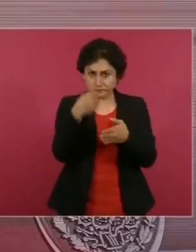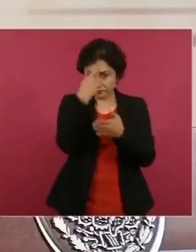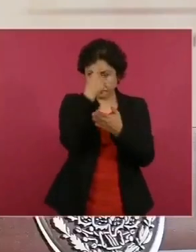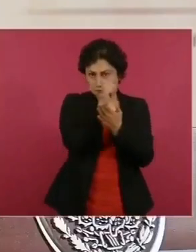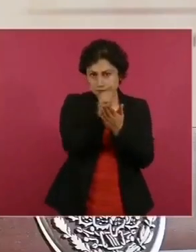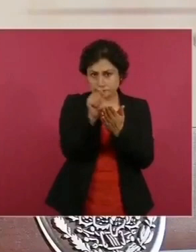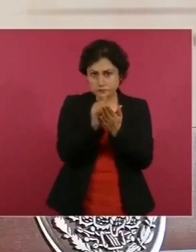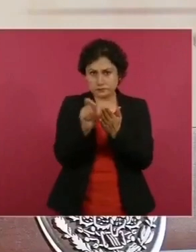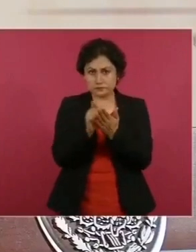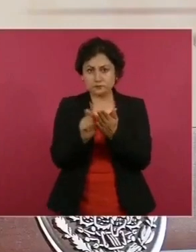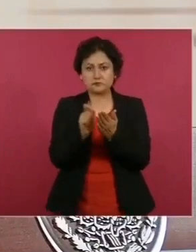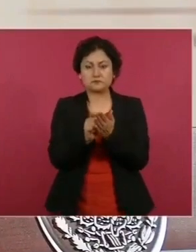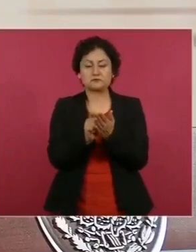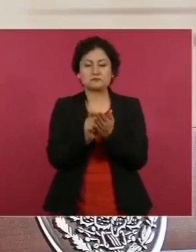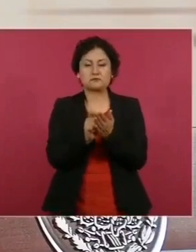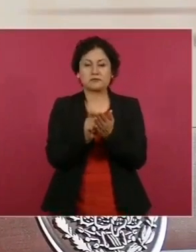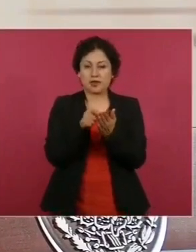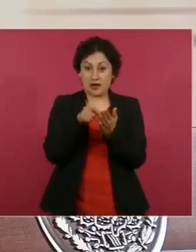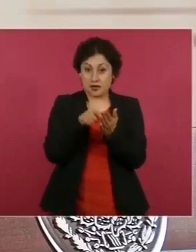para publicar